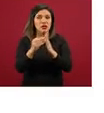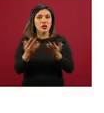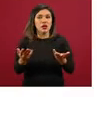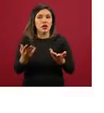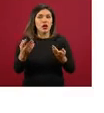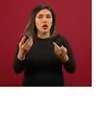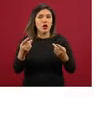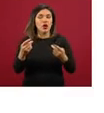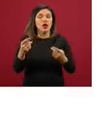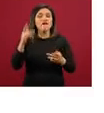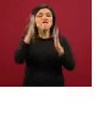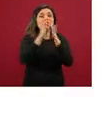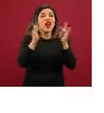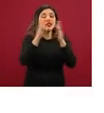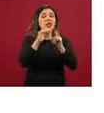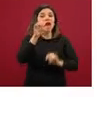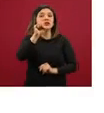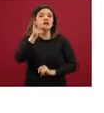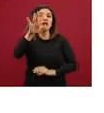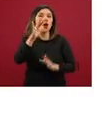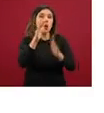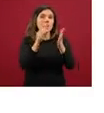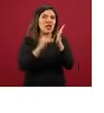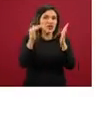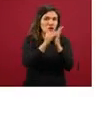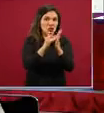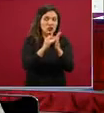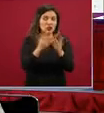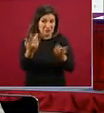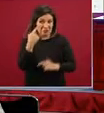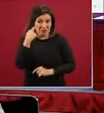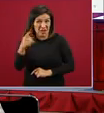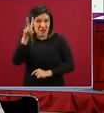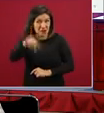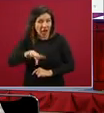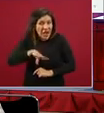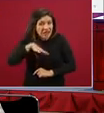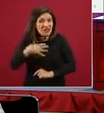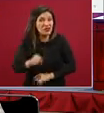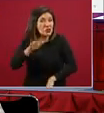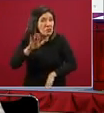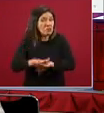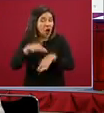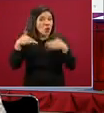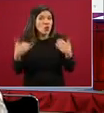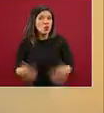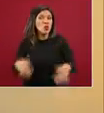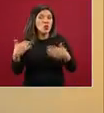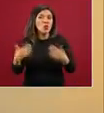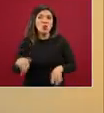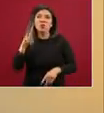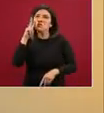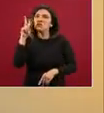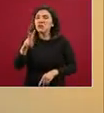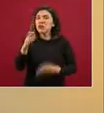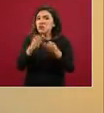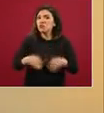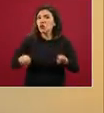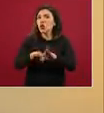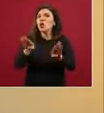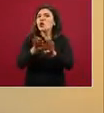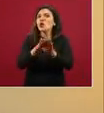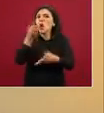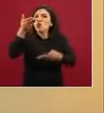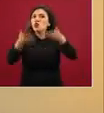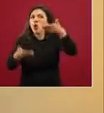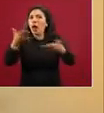de población, Francia tiene 65 millones. Démonos cuenta del esfuerzo extraordinario y rating para hacer comparación a